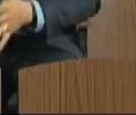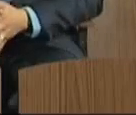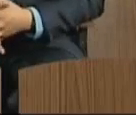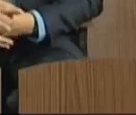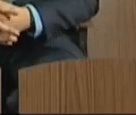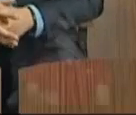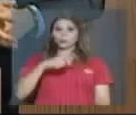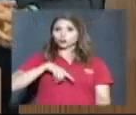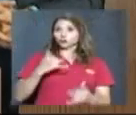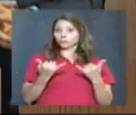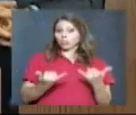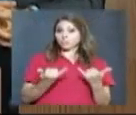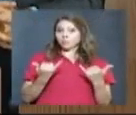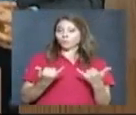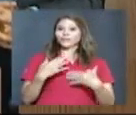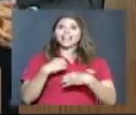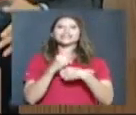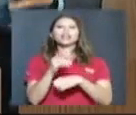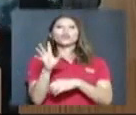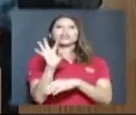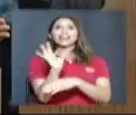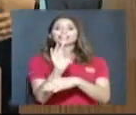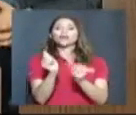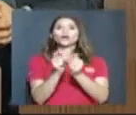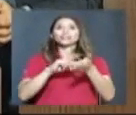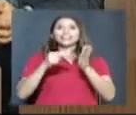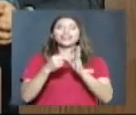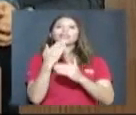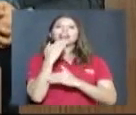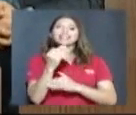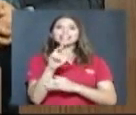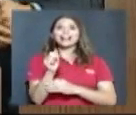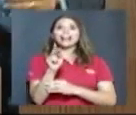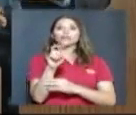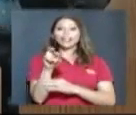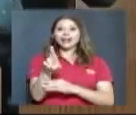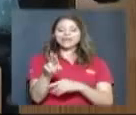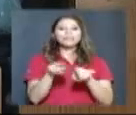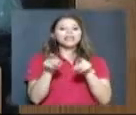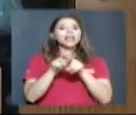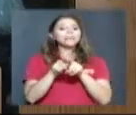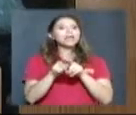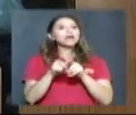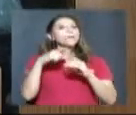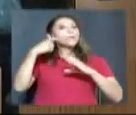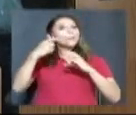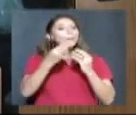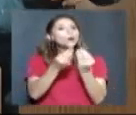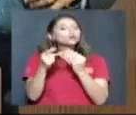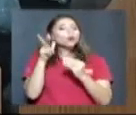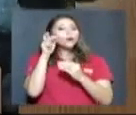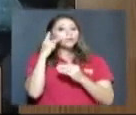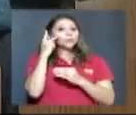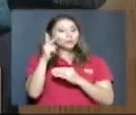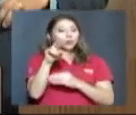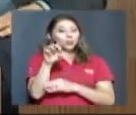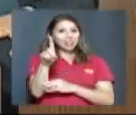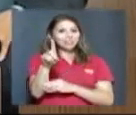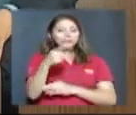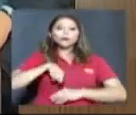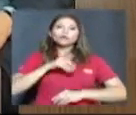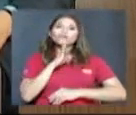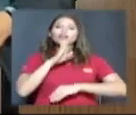Estamos en vivo haciendo televisión con sentido por Canal UCR gracias a Producción Audiovisual UNED. Estamos reflexionando sobre la ley de radio y televisión y